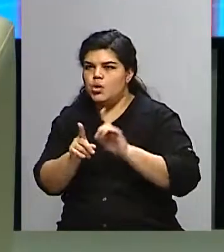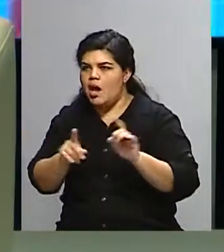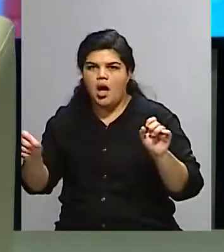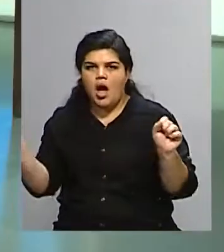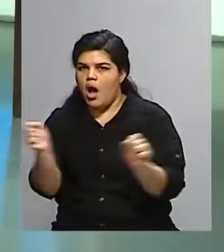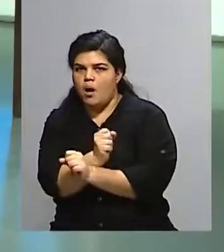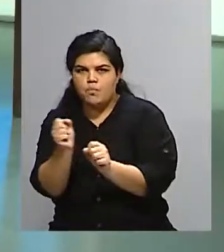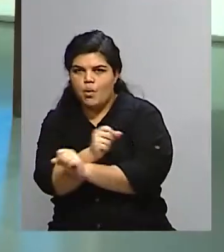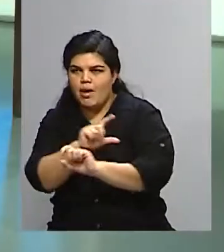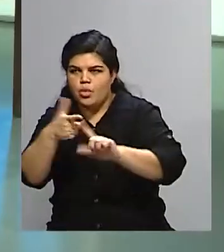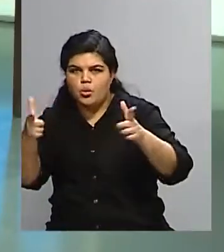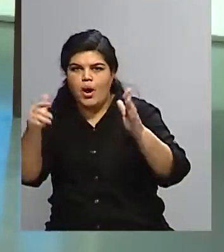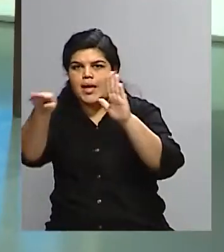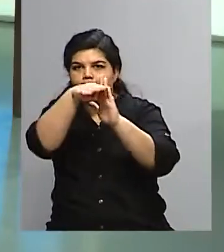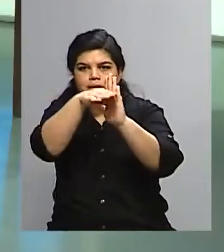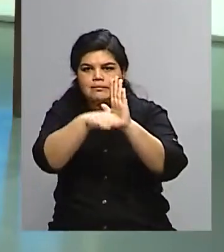no están